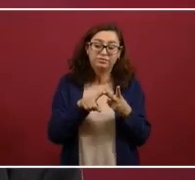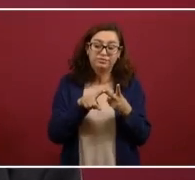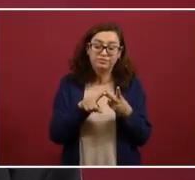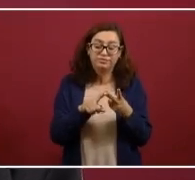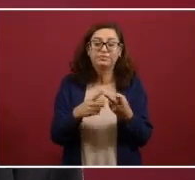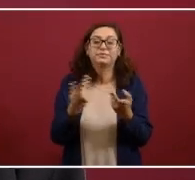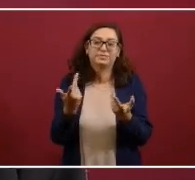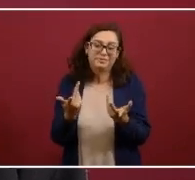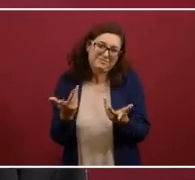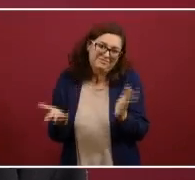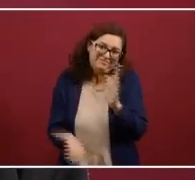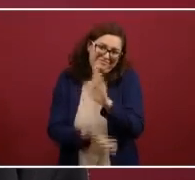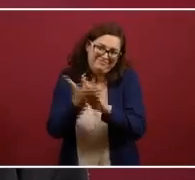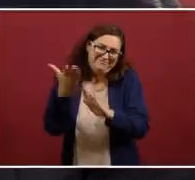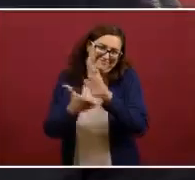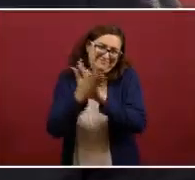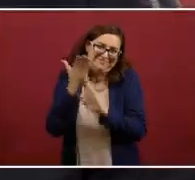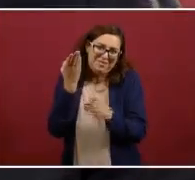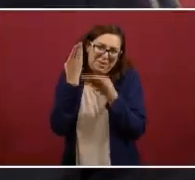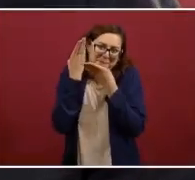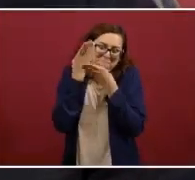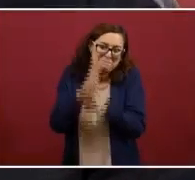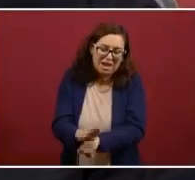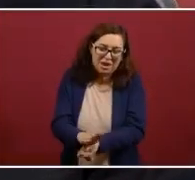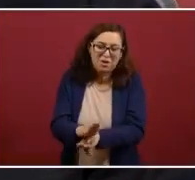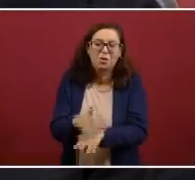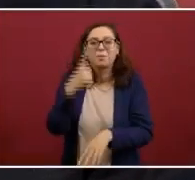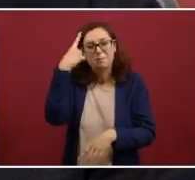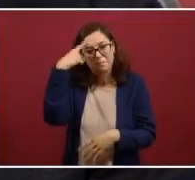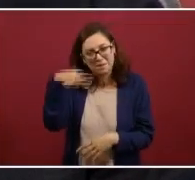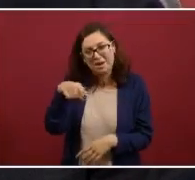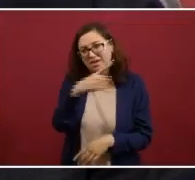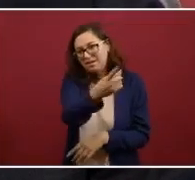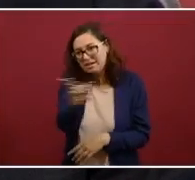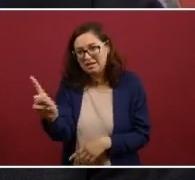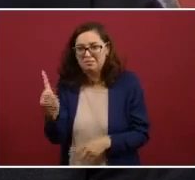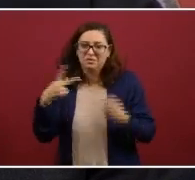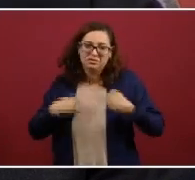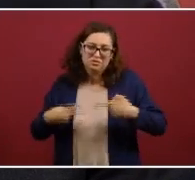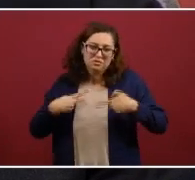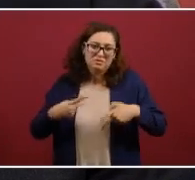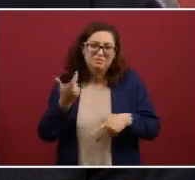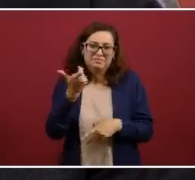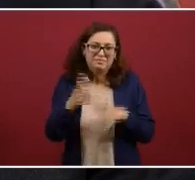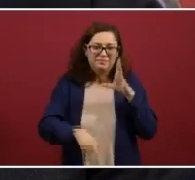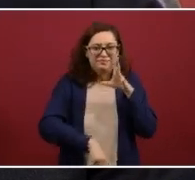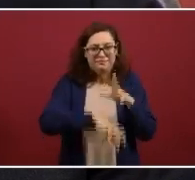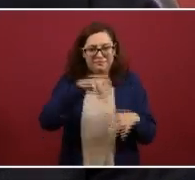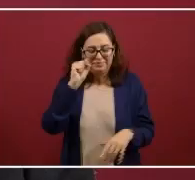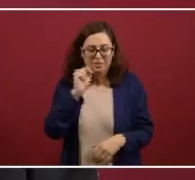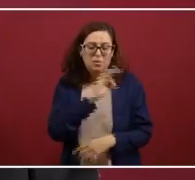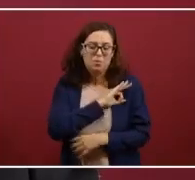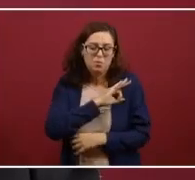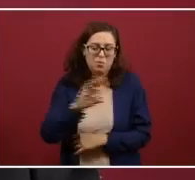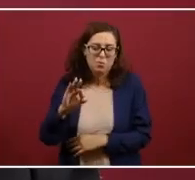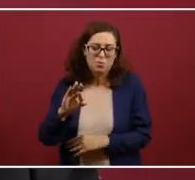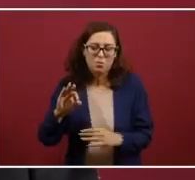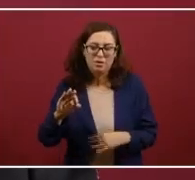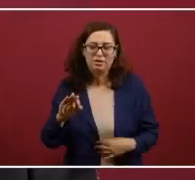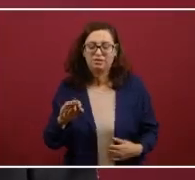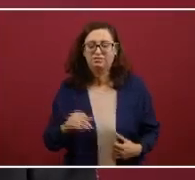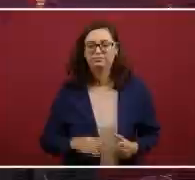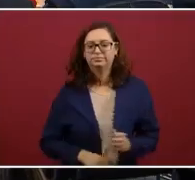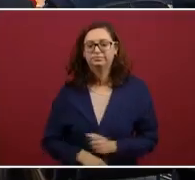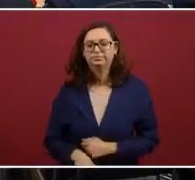las sucursales de los bancos para que puedan cobrar los beneficiarios de los programas de